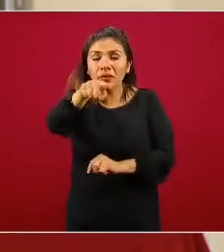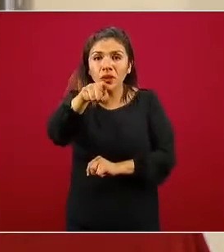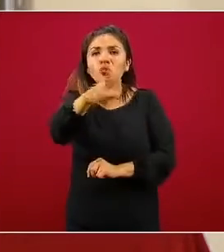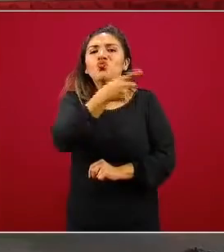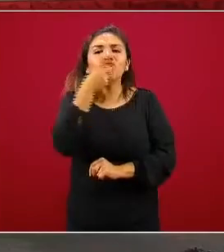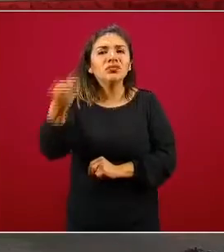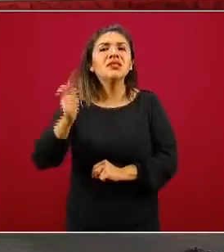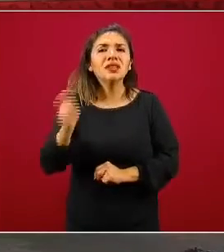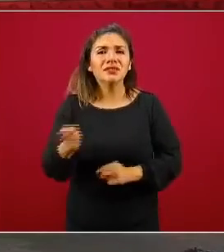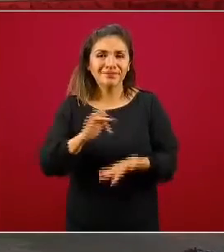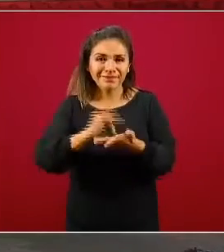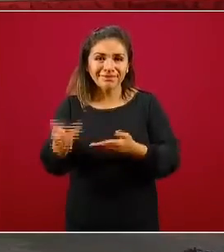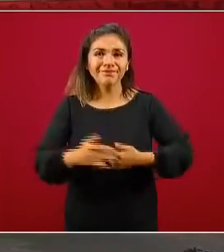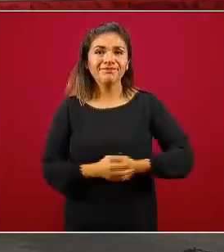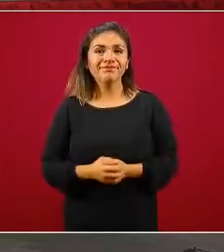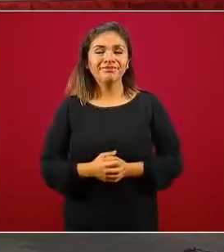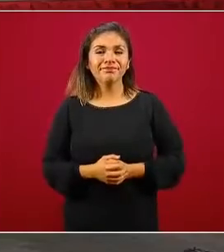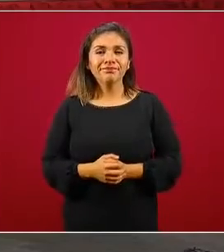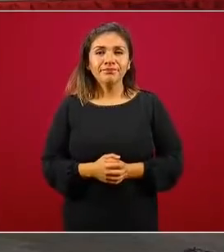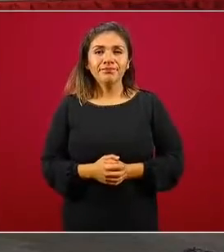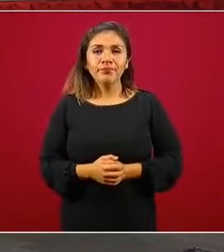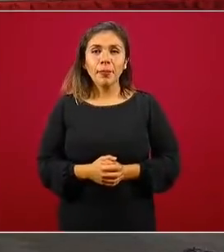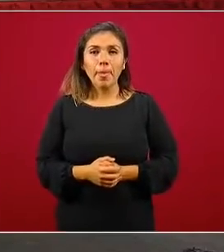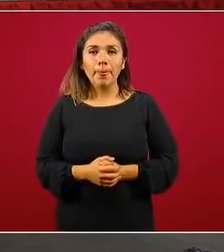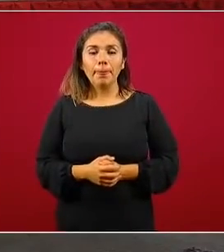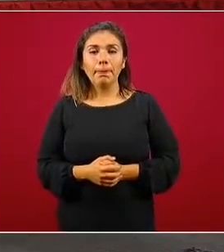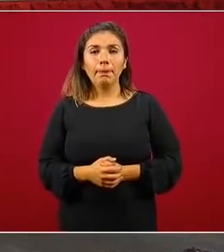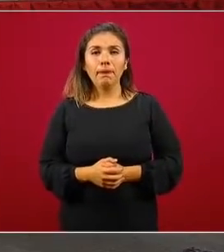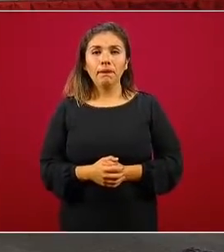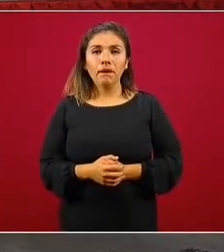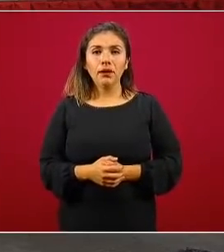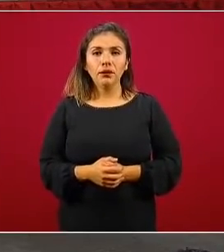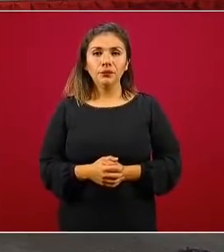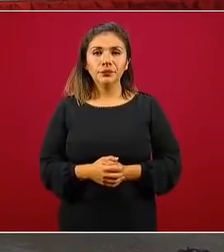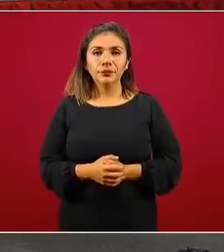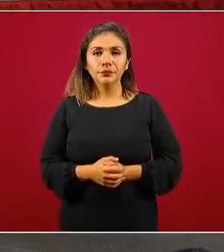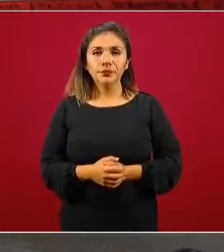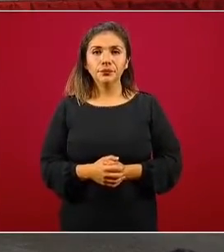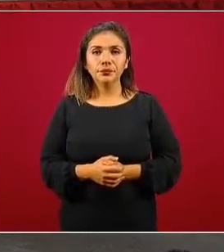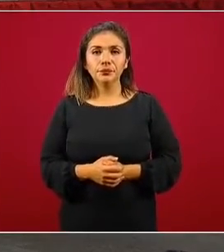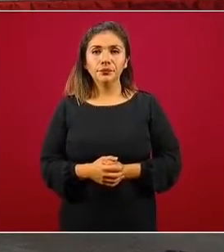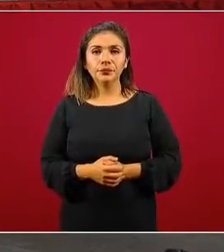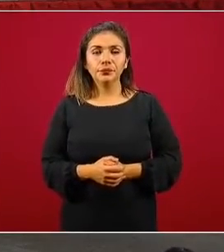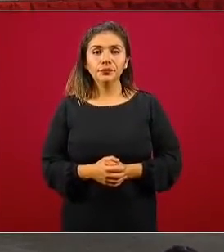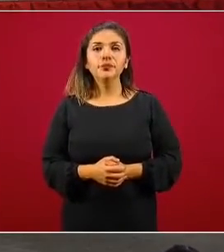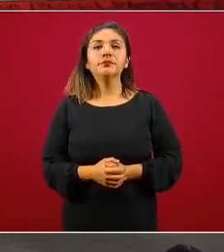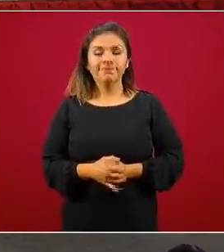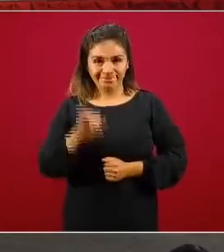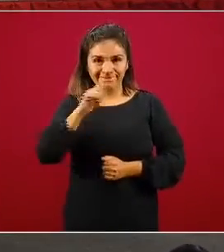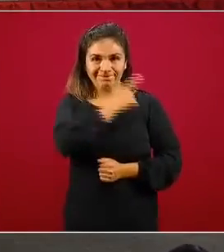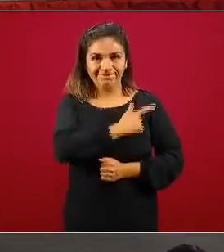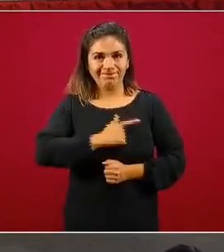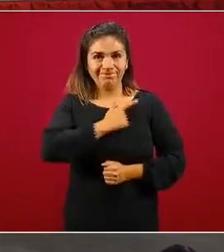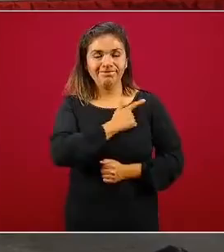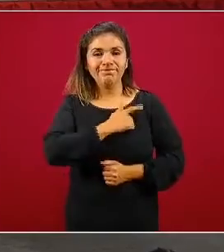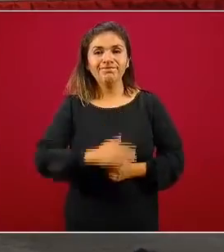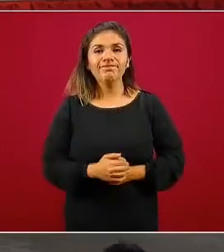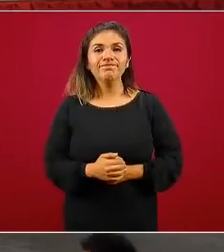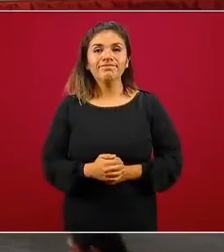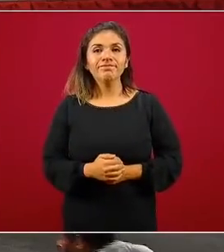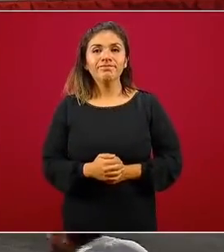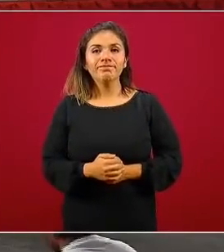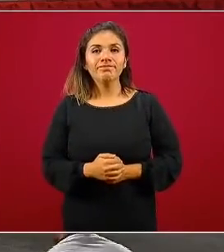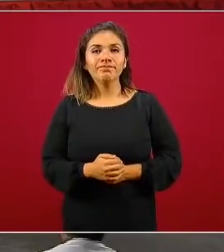les dices? Gracias. Gracias, adelante, por favor. Gracias. Sí, con mucho gusto.